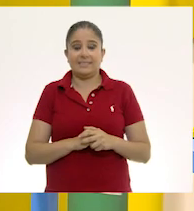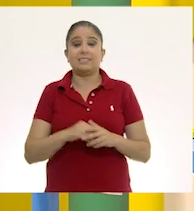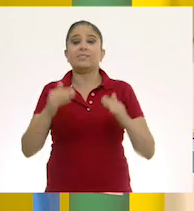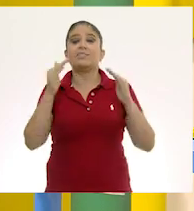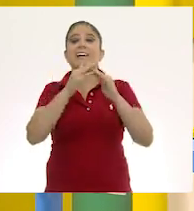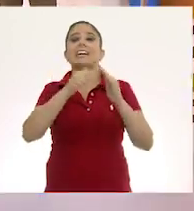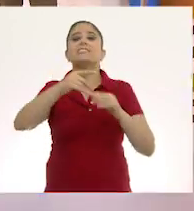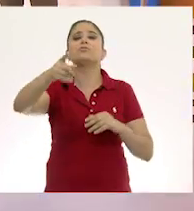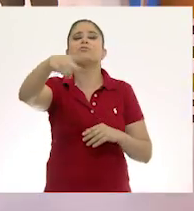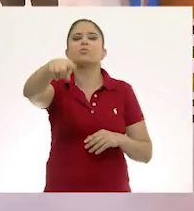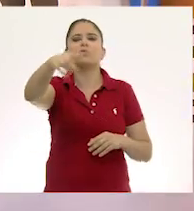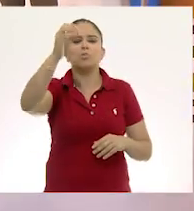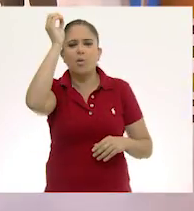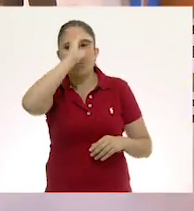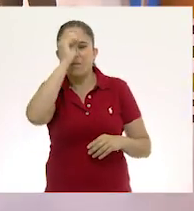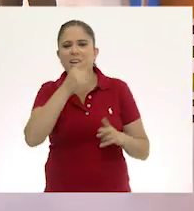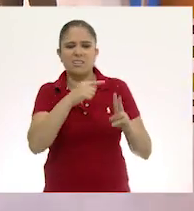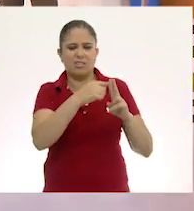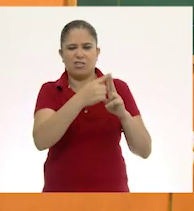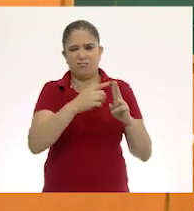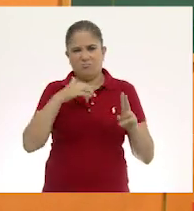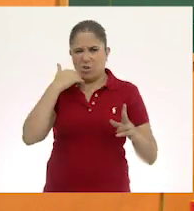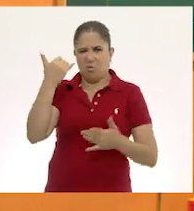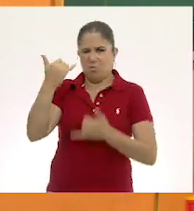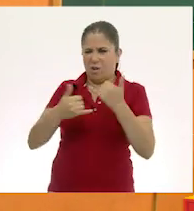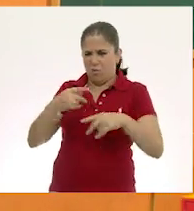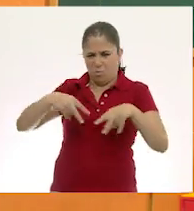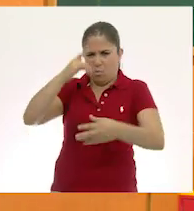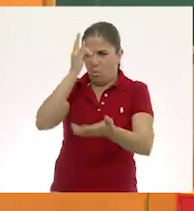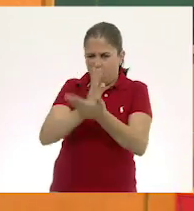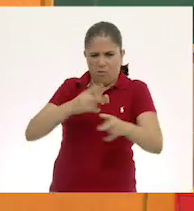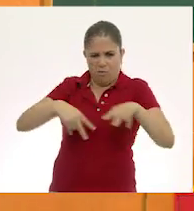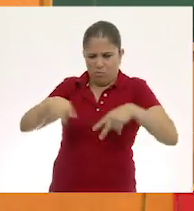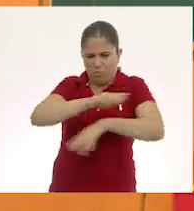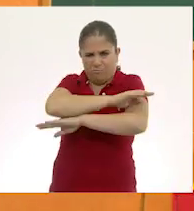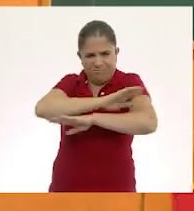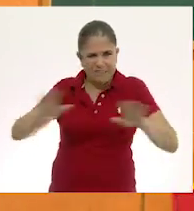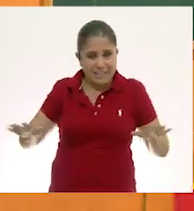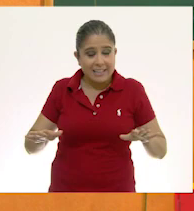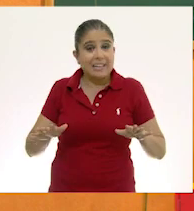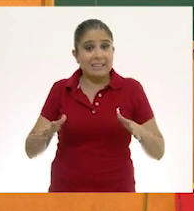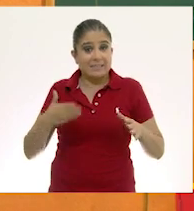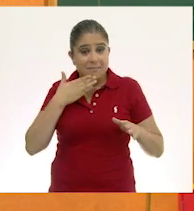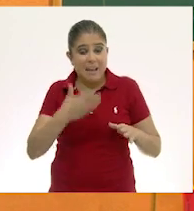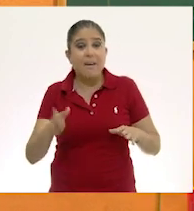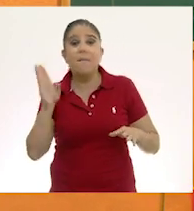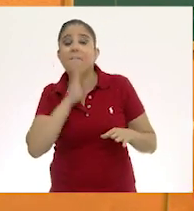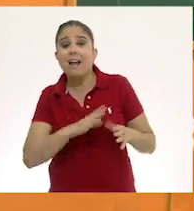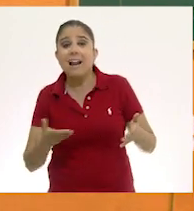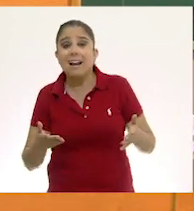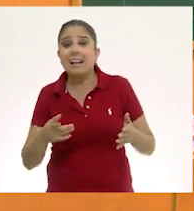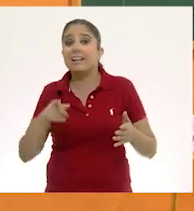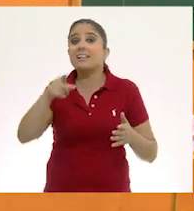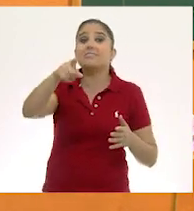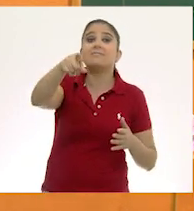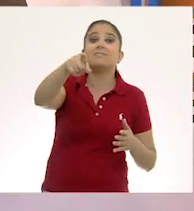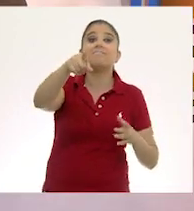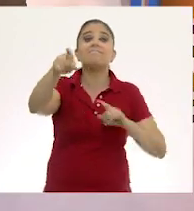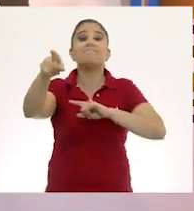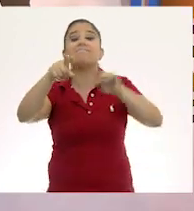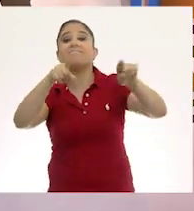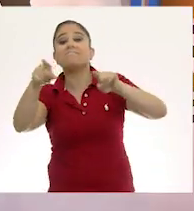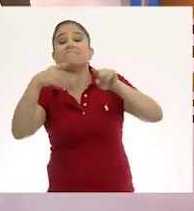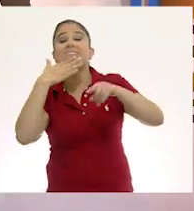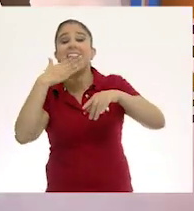casa, ¿ustedes qué opinan? ¿Son cosas que ayudan o cosas que no? Sí, investiguen. Esa es una idea. A ver, por acá.